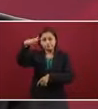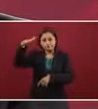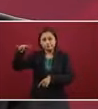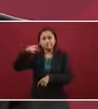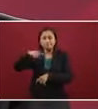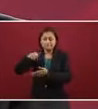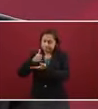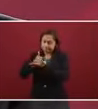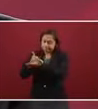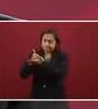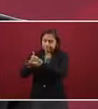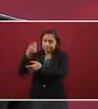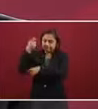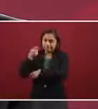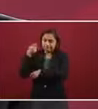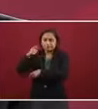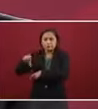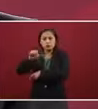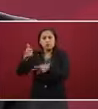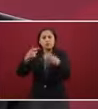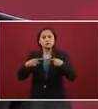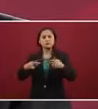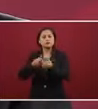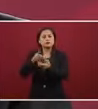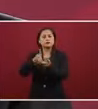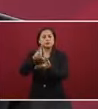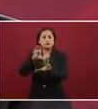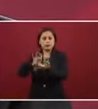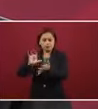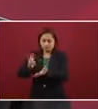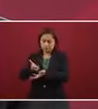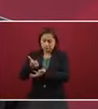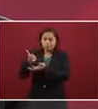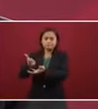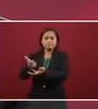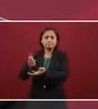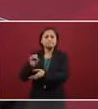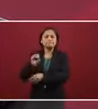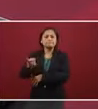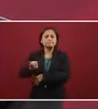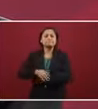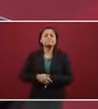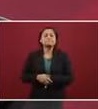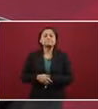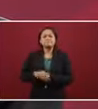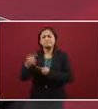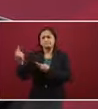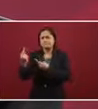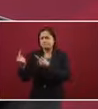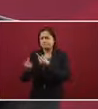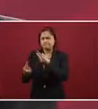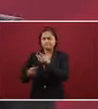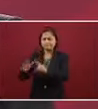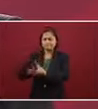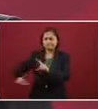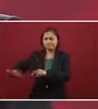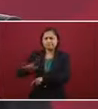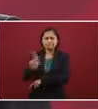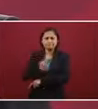con discapacidad. En fin, hay una atención